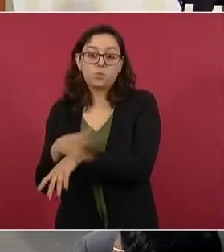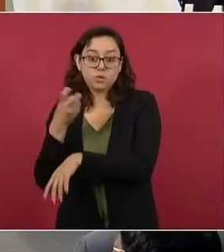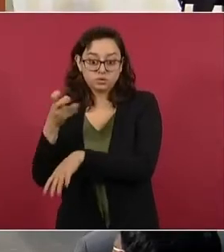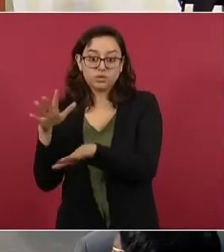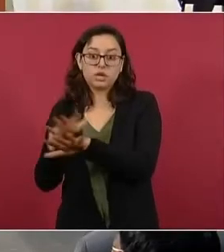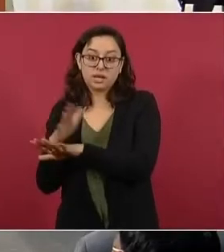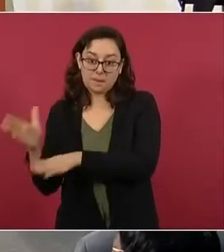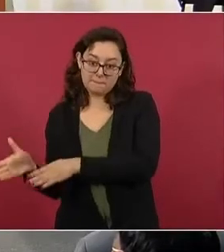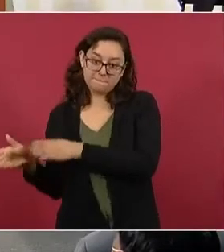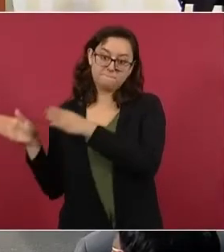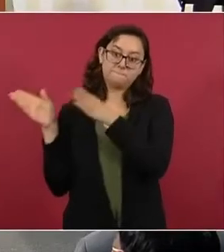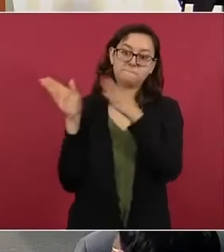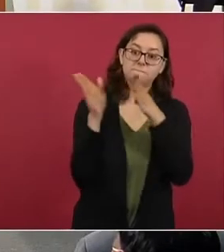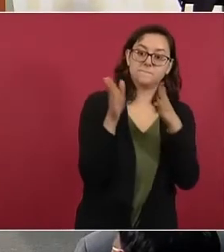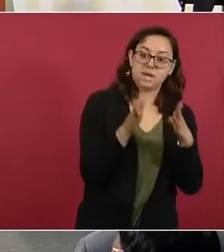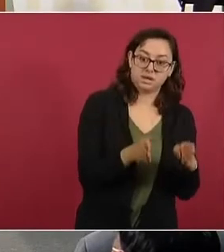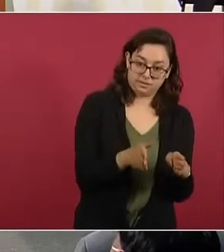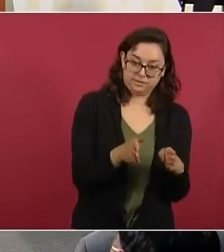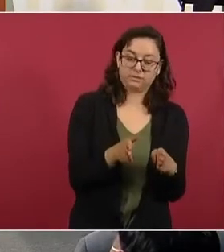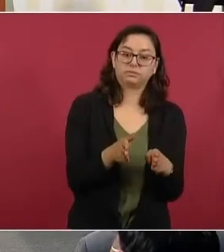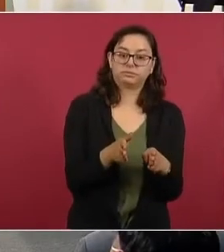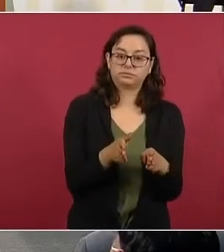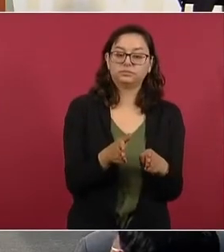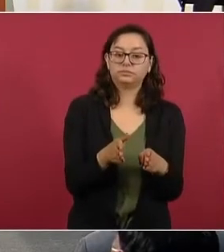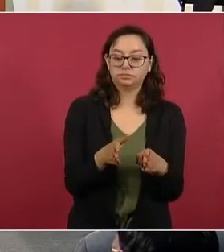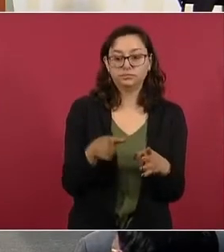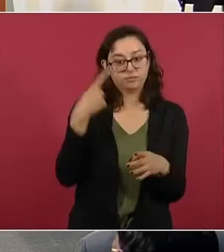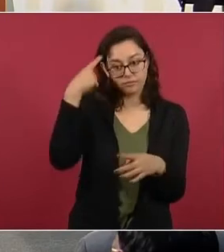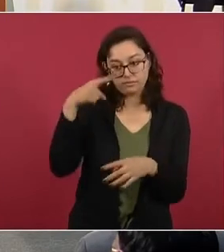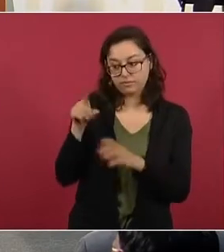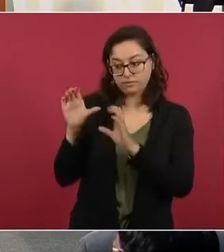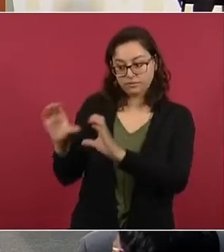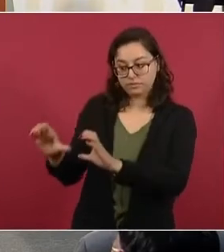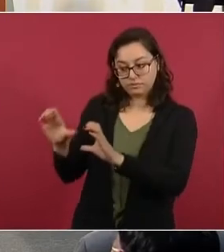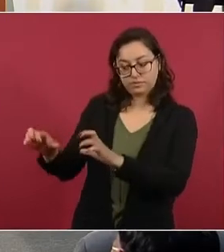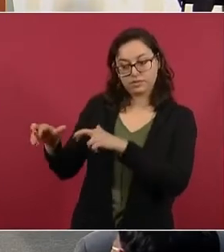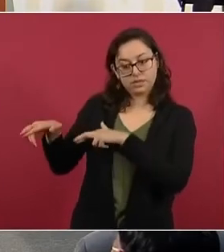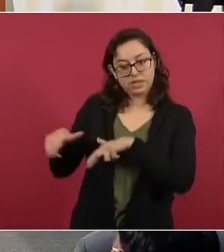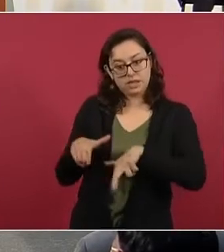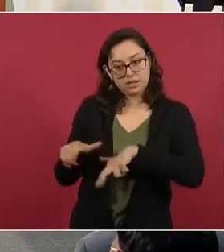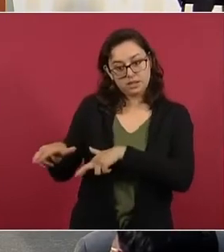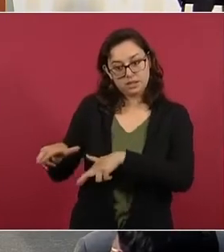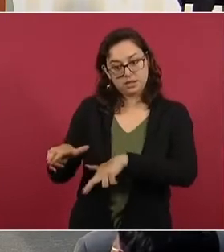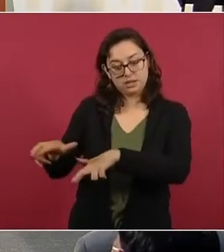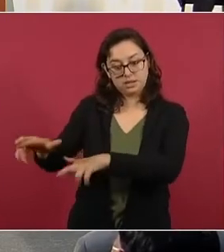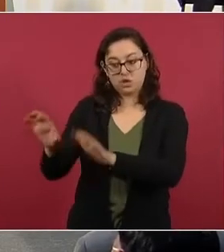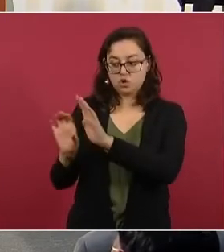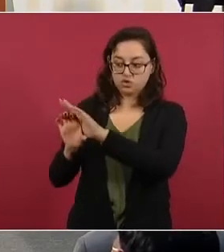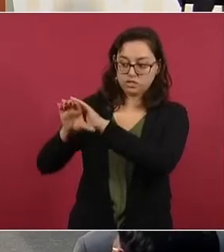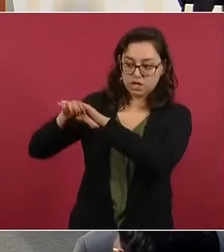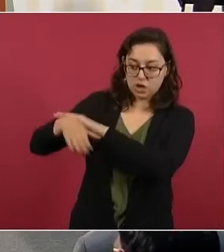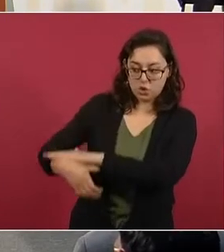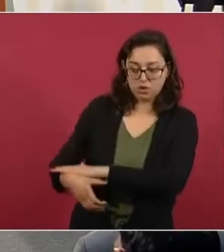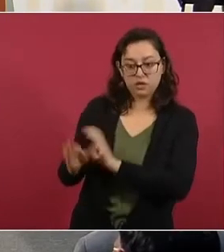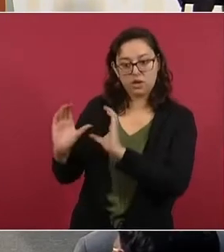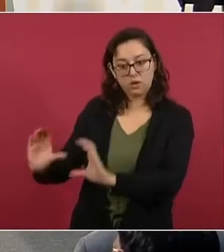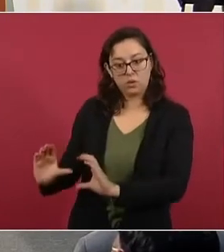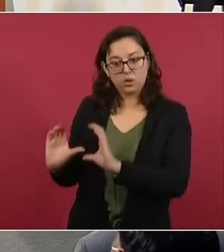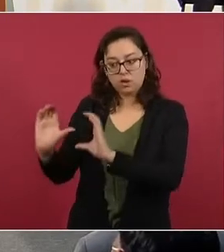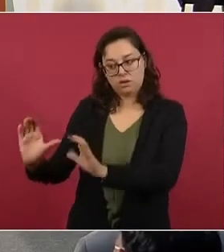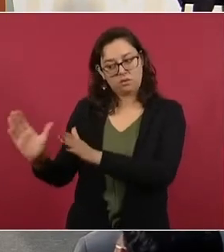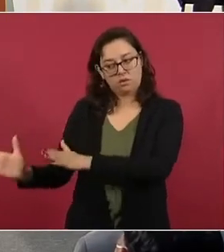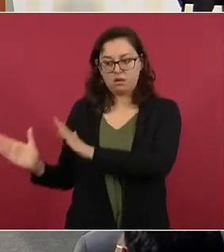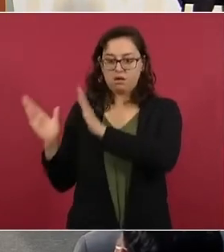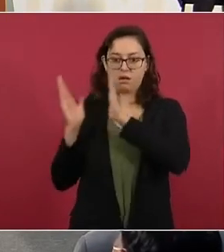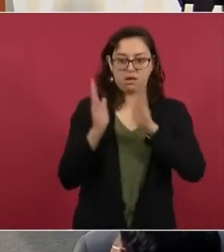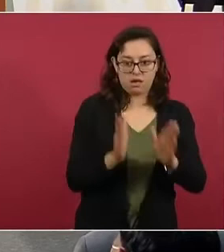Y por eso se abre, para no pasar por los cenotes. Entonces, todo esto